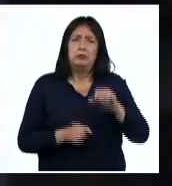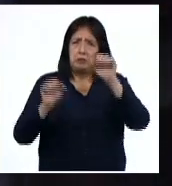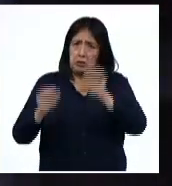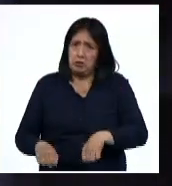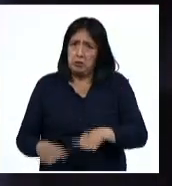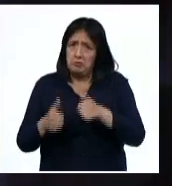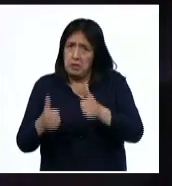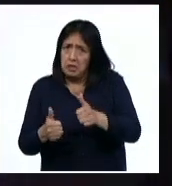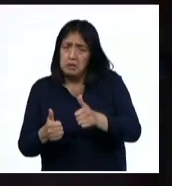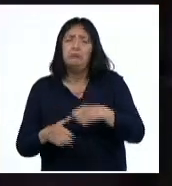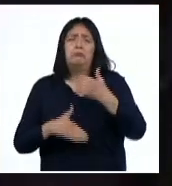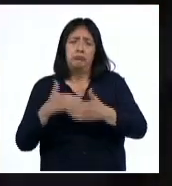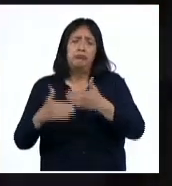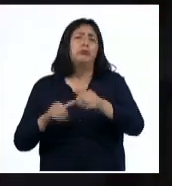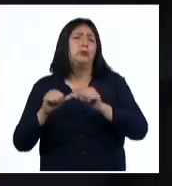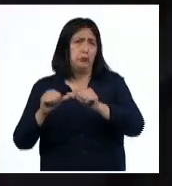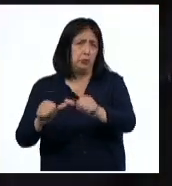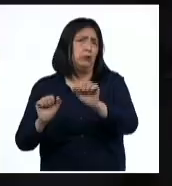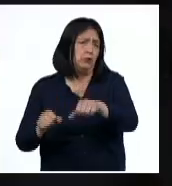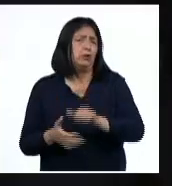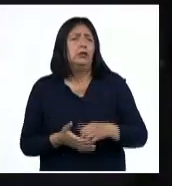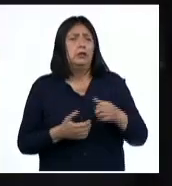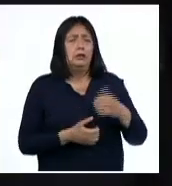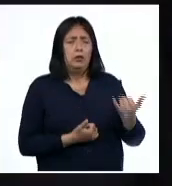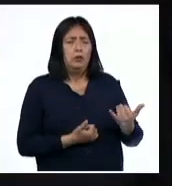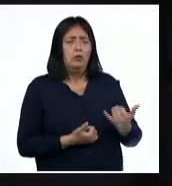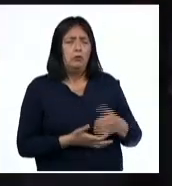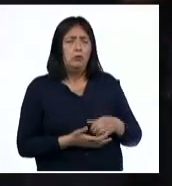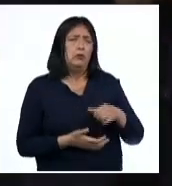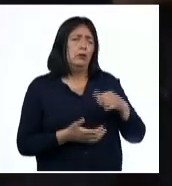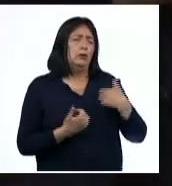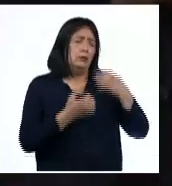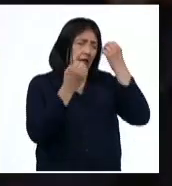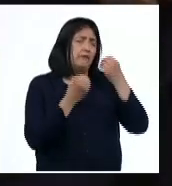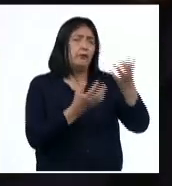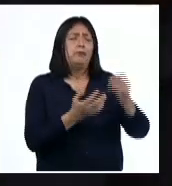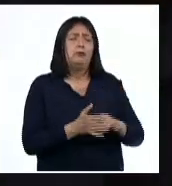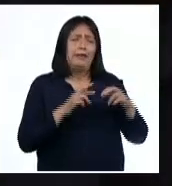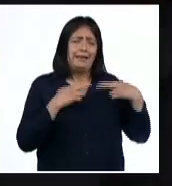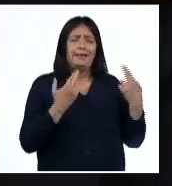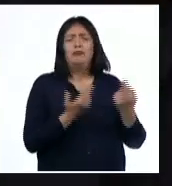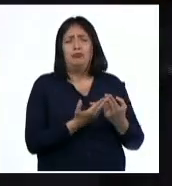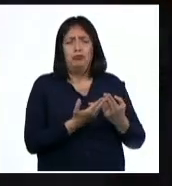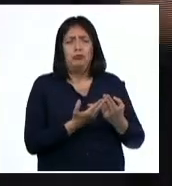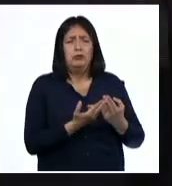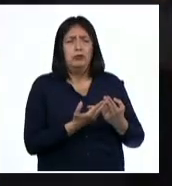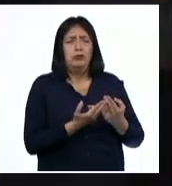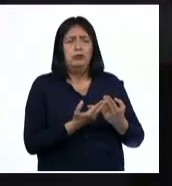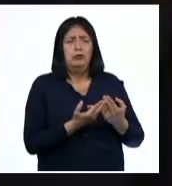funcionan tenemos aún que mantenerlo. Yo ayer he tenido, como también lo he informado, una reunión